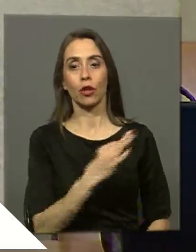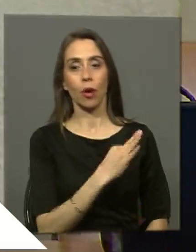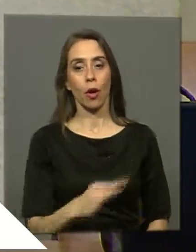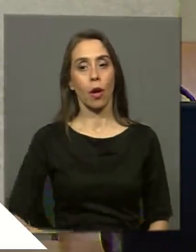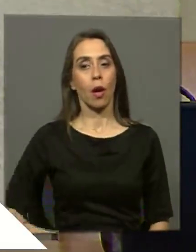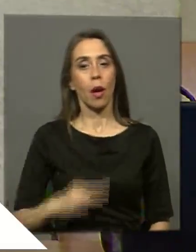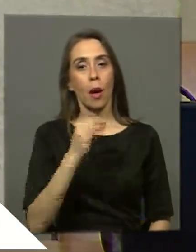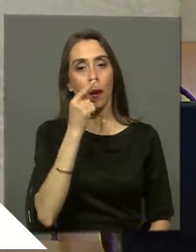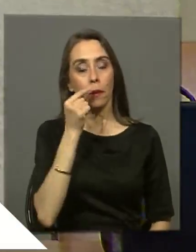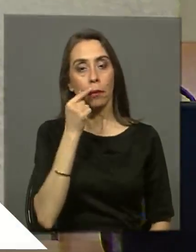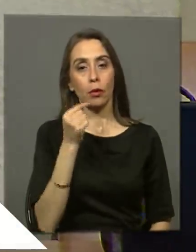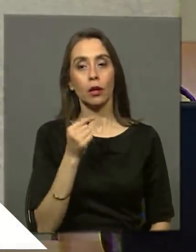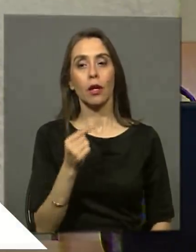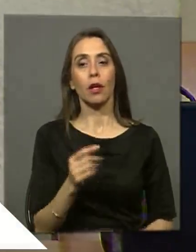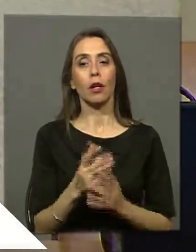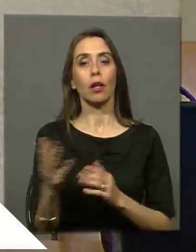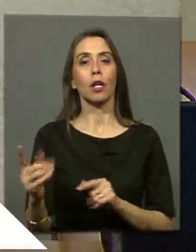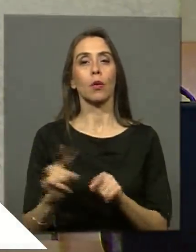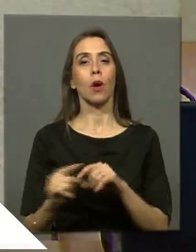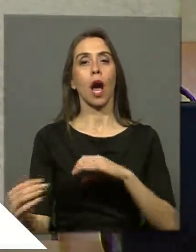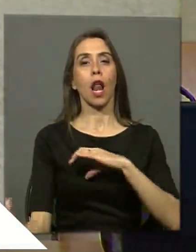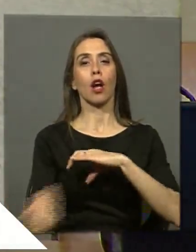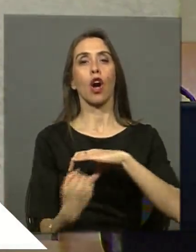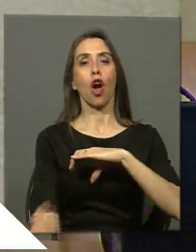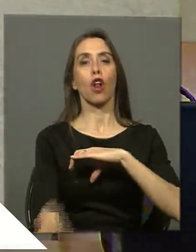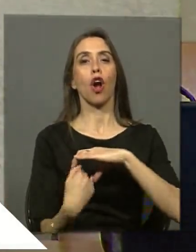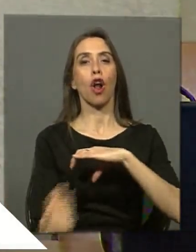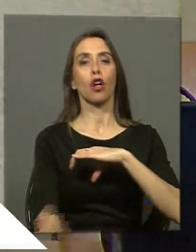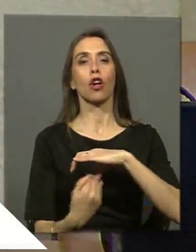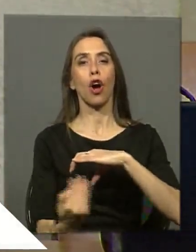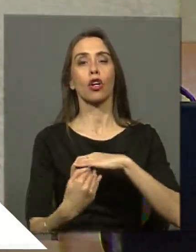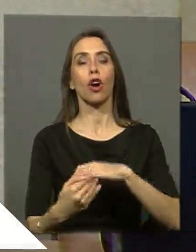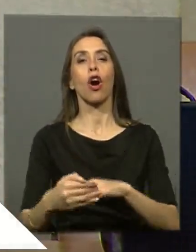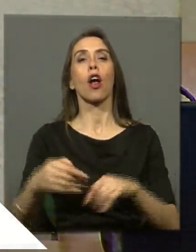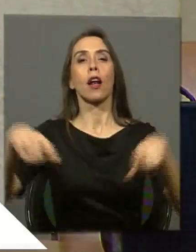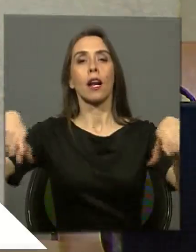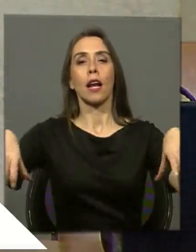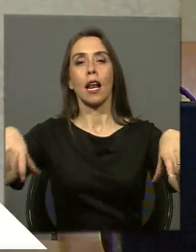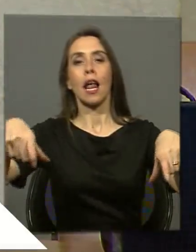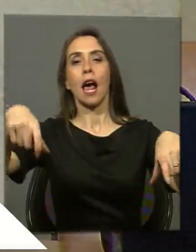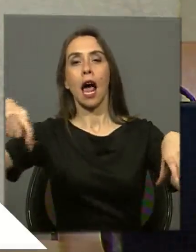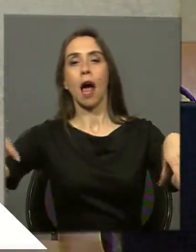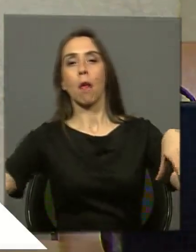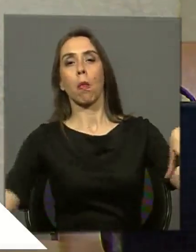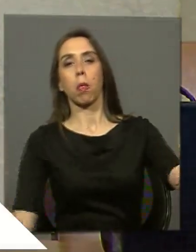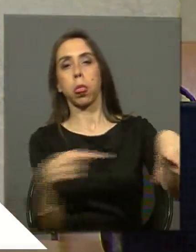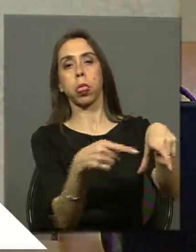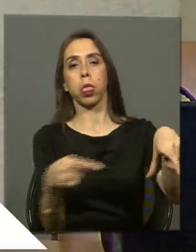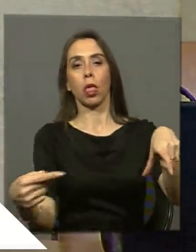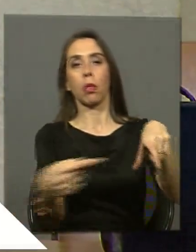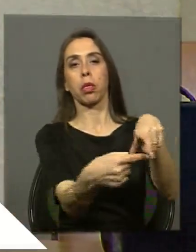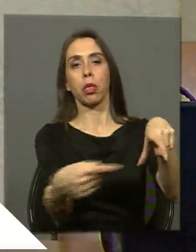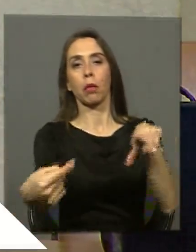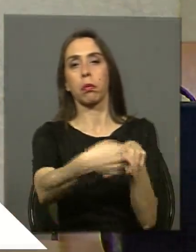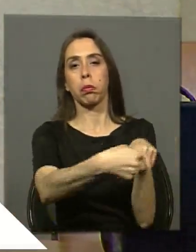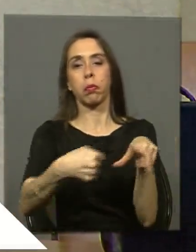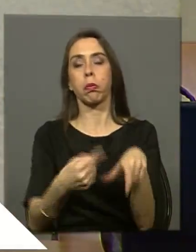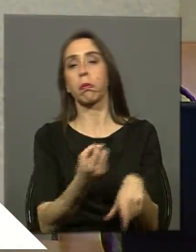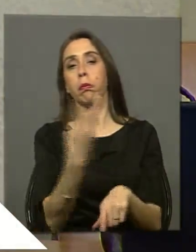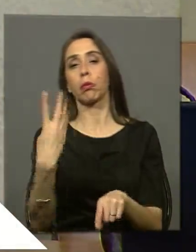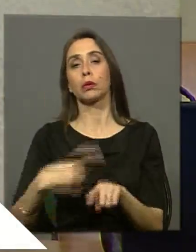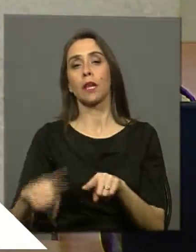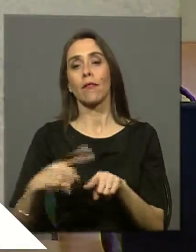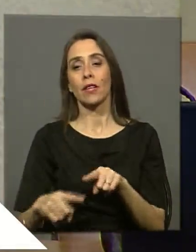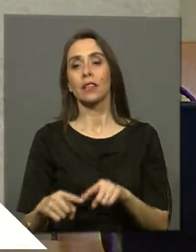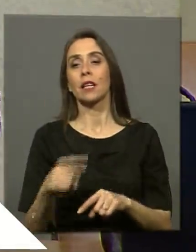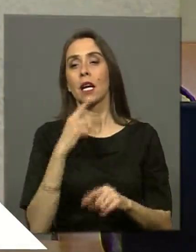pero no han metido tantos goles de media cancha mitad de cancha de córner de lo que sea tantas veces que nos dicen